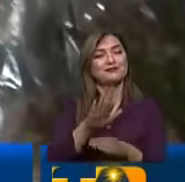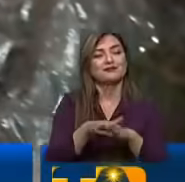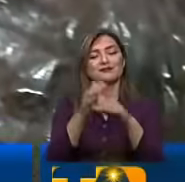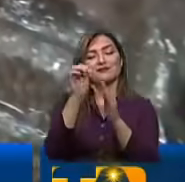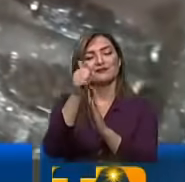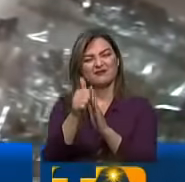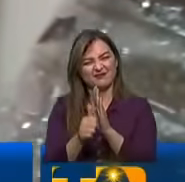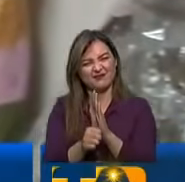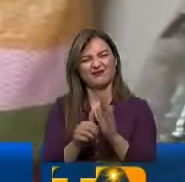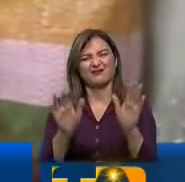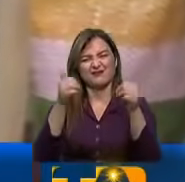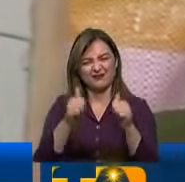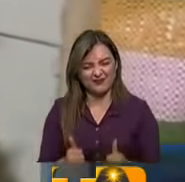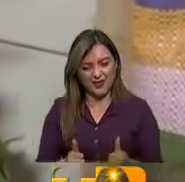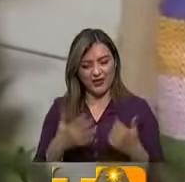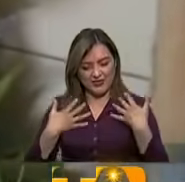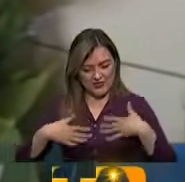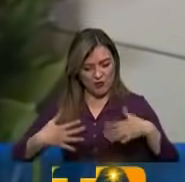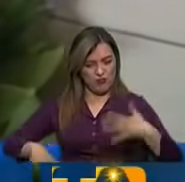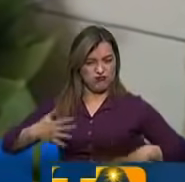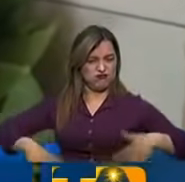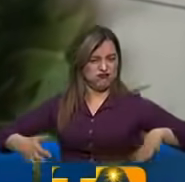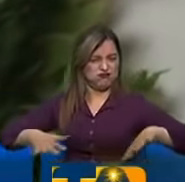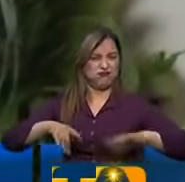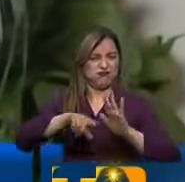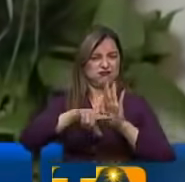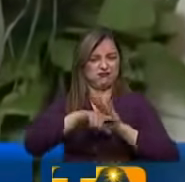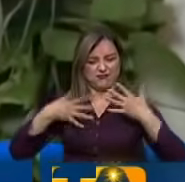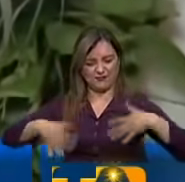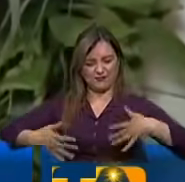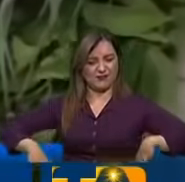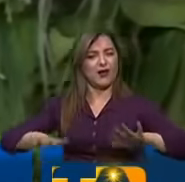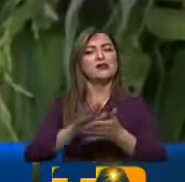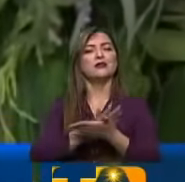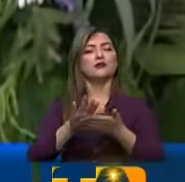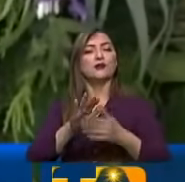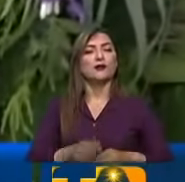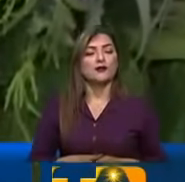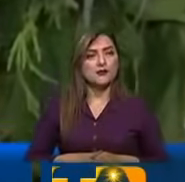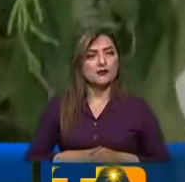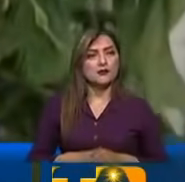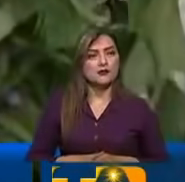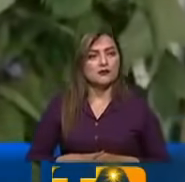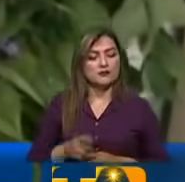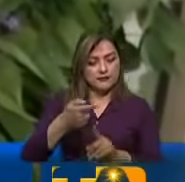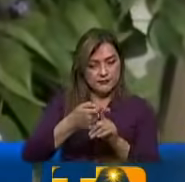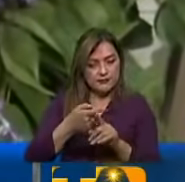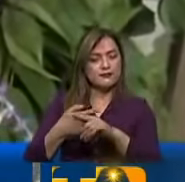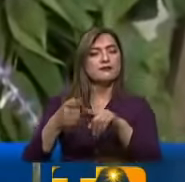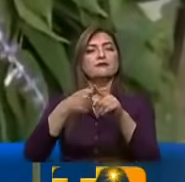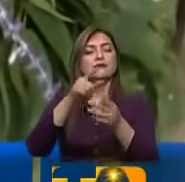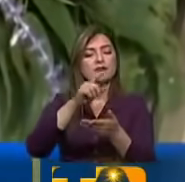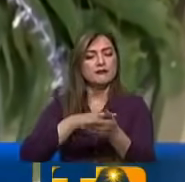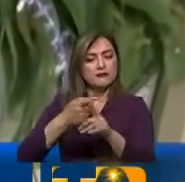arte de quitar, de hacerlas limpias, de quitar las malas energías. Sin embargo, no solo lo realizan aquí en el mercado central, hay también